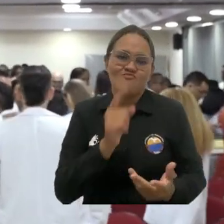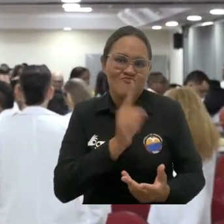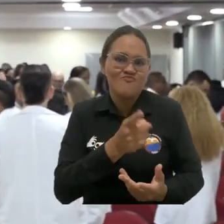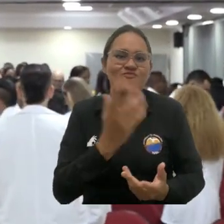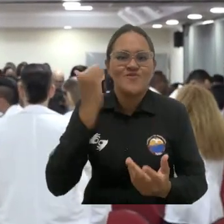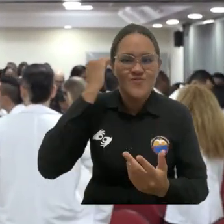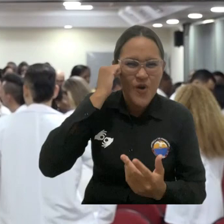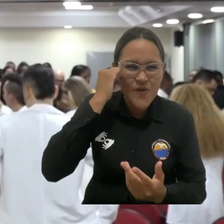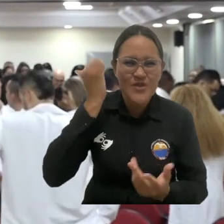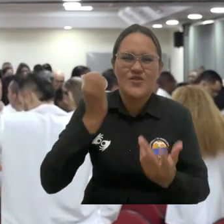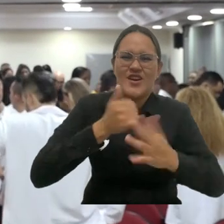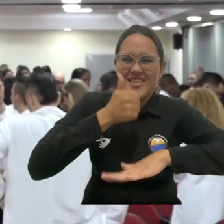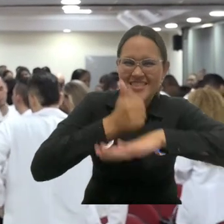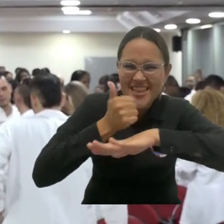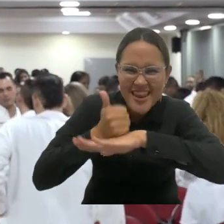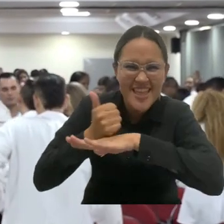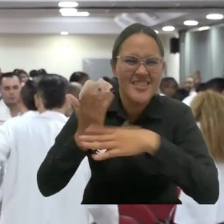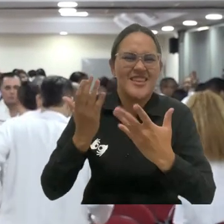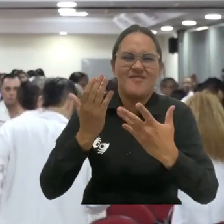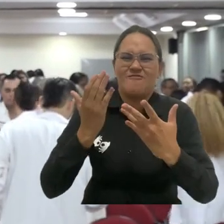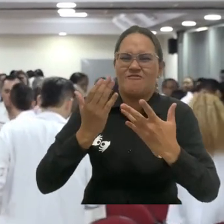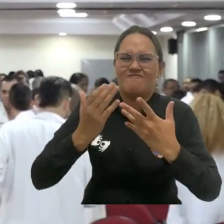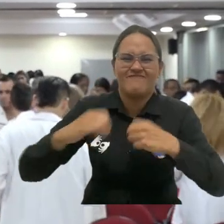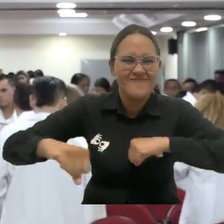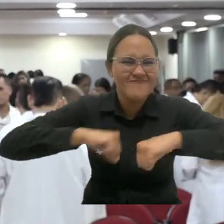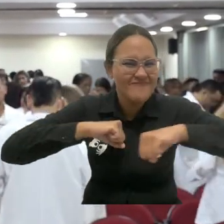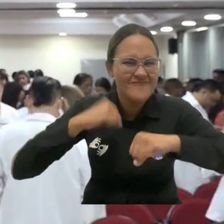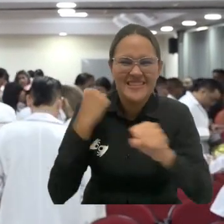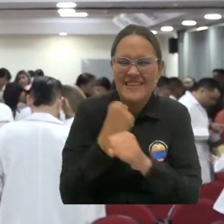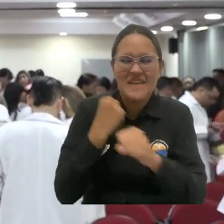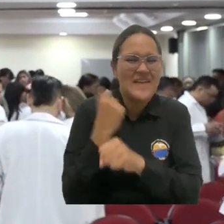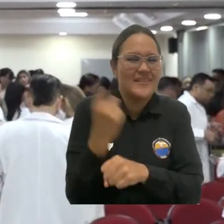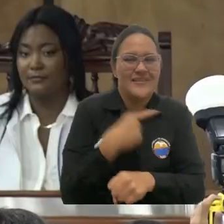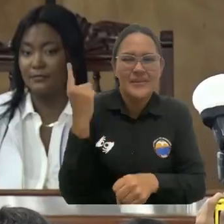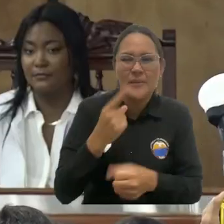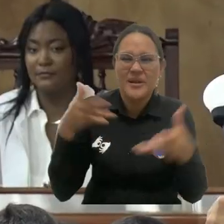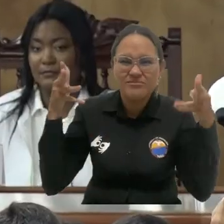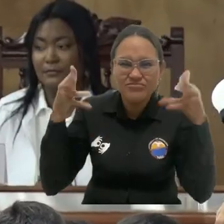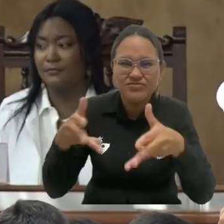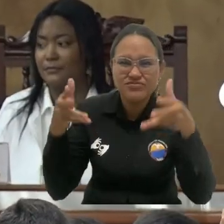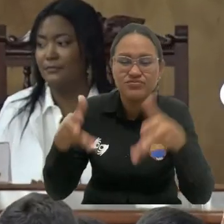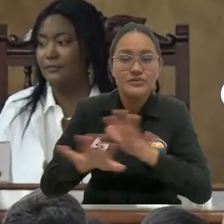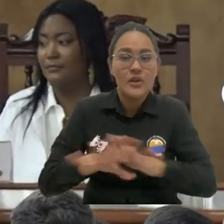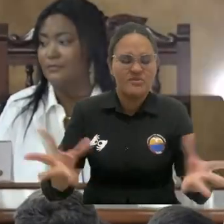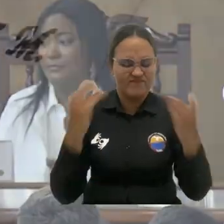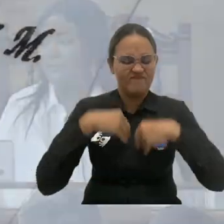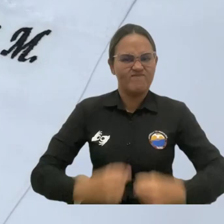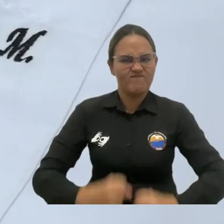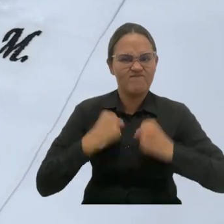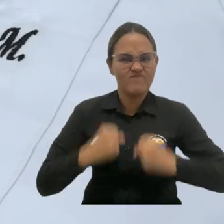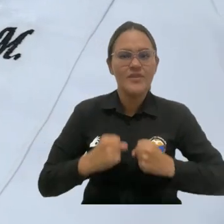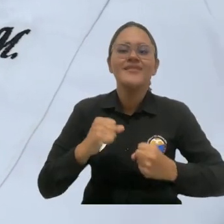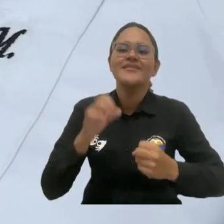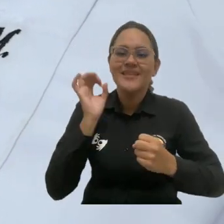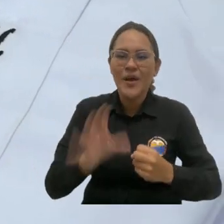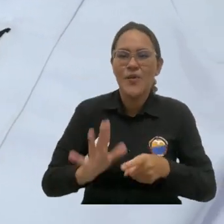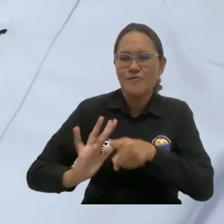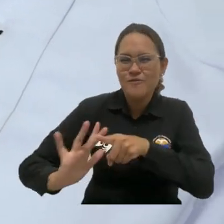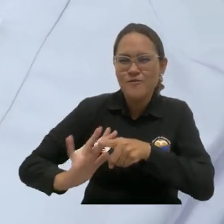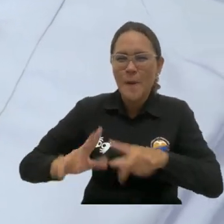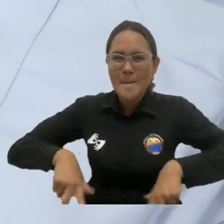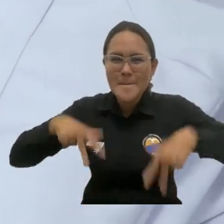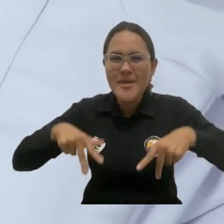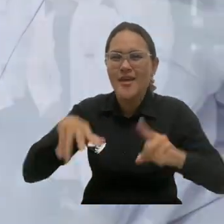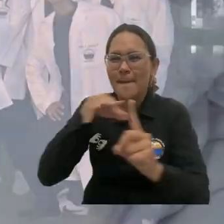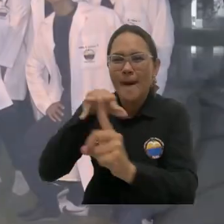equipo docente, directivo, de trabajadores, que lo van a implementar en sus vidas y en las